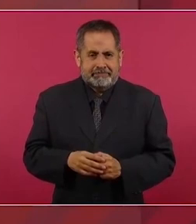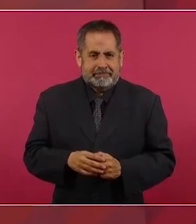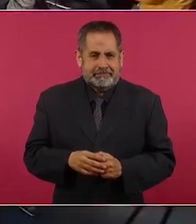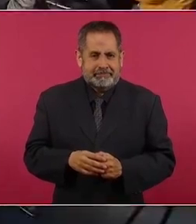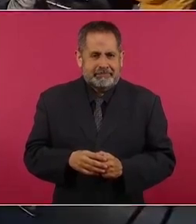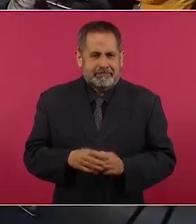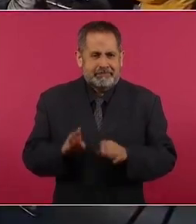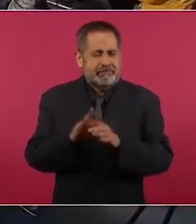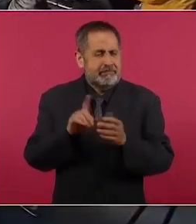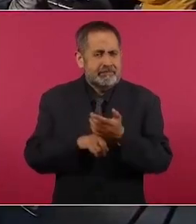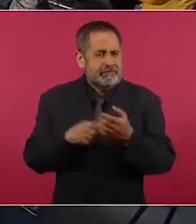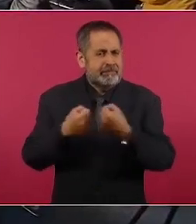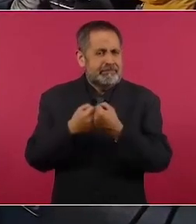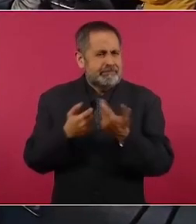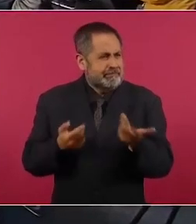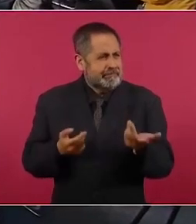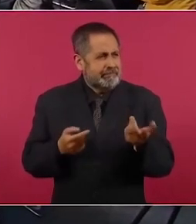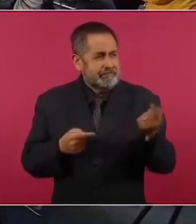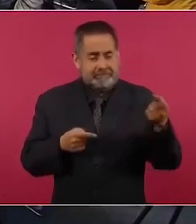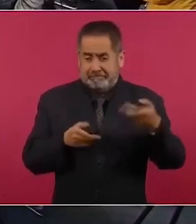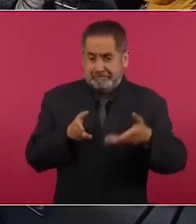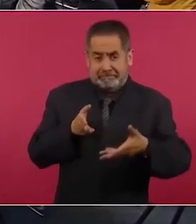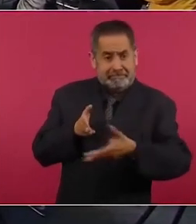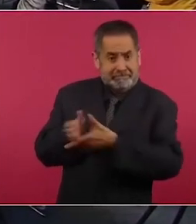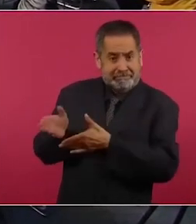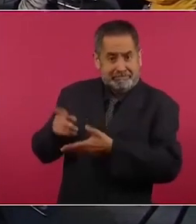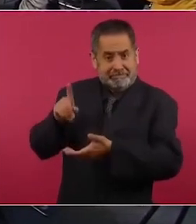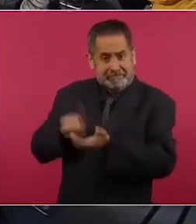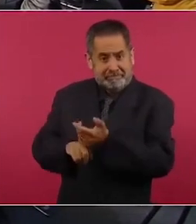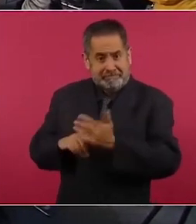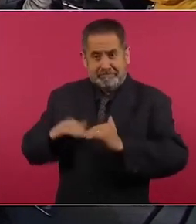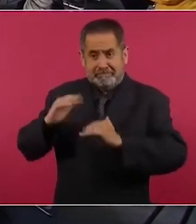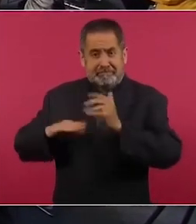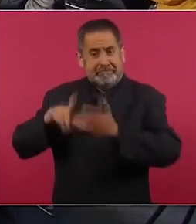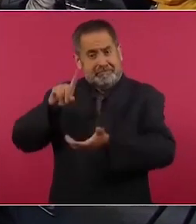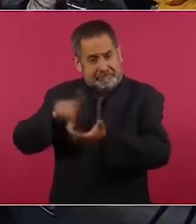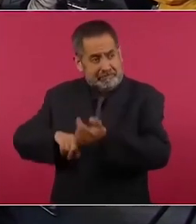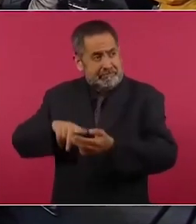se trata de la frontera, sino nos los quiere construir aquí?